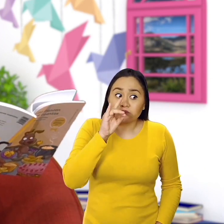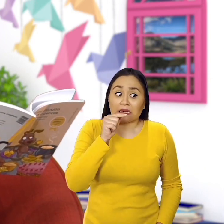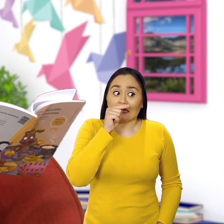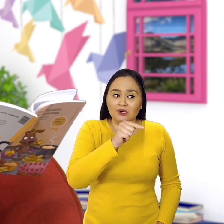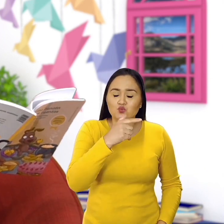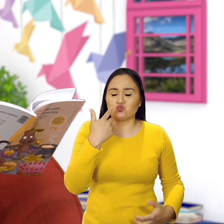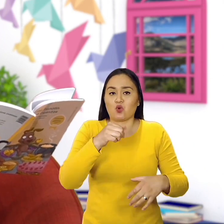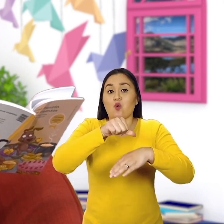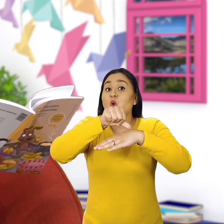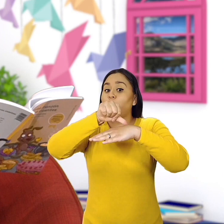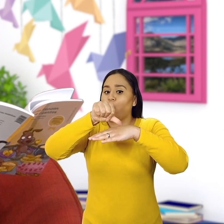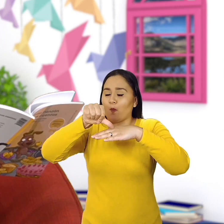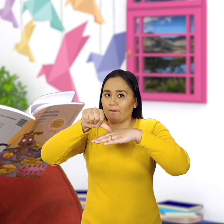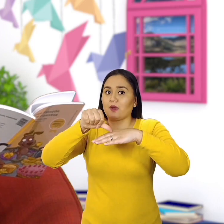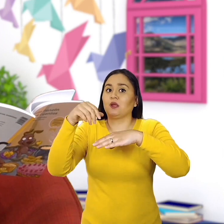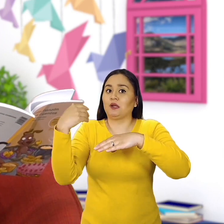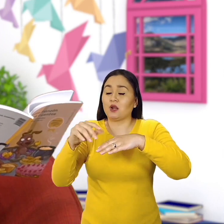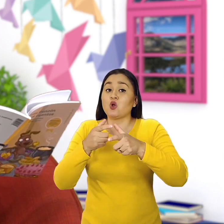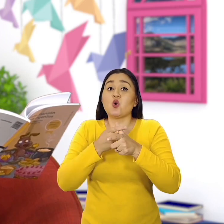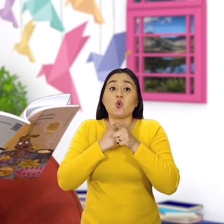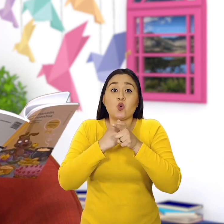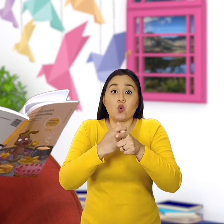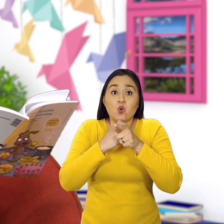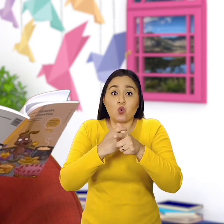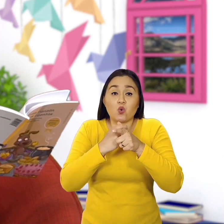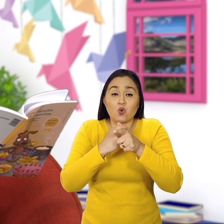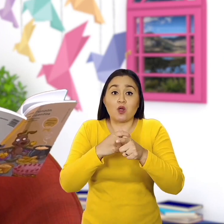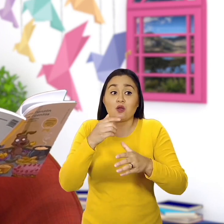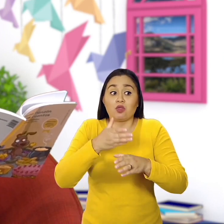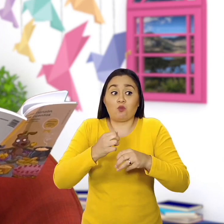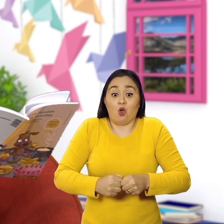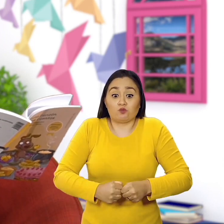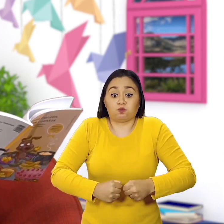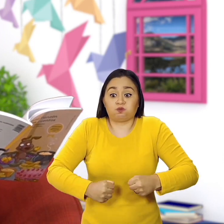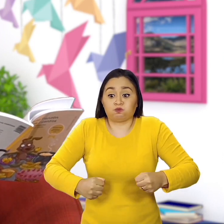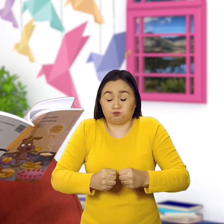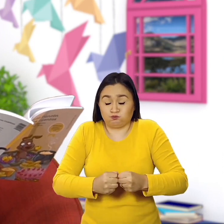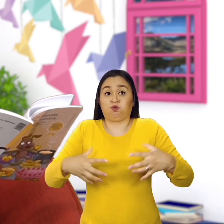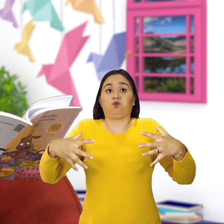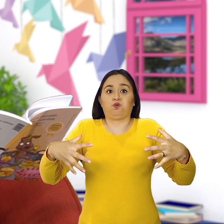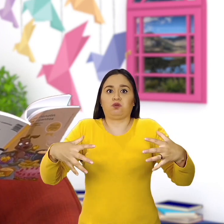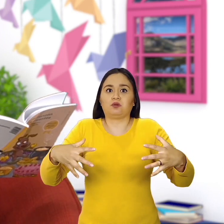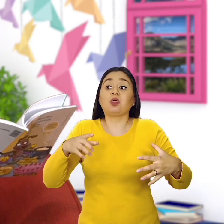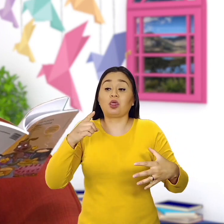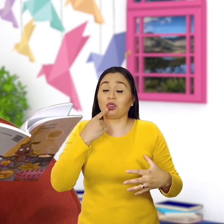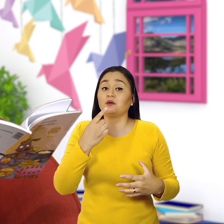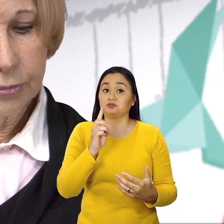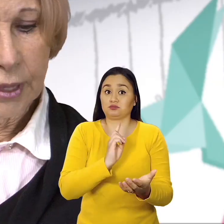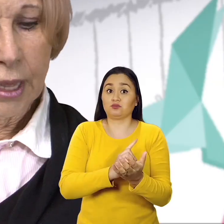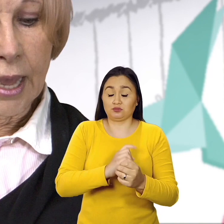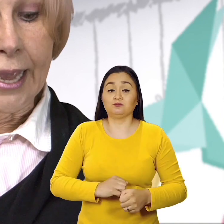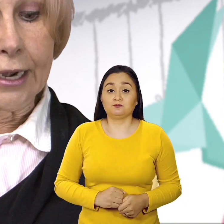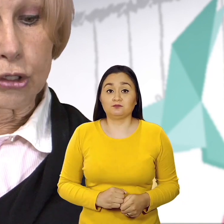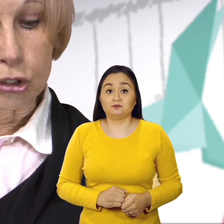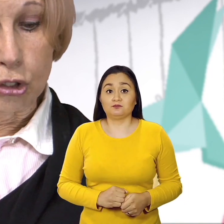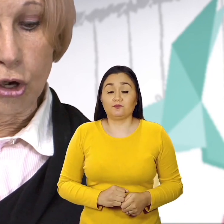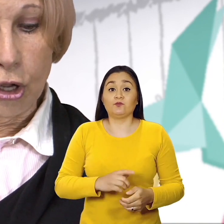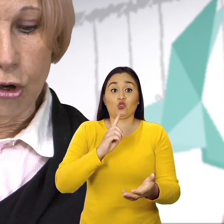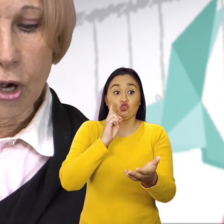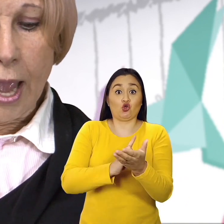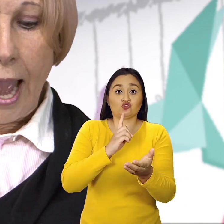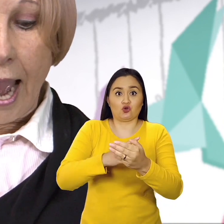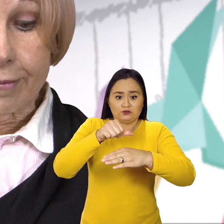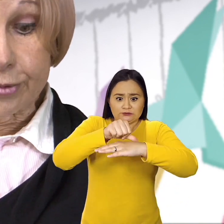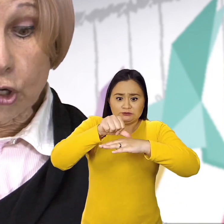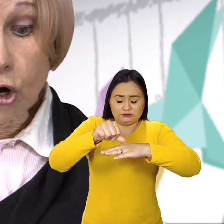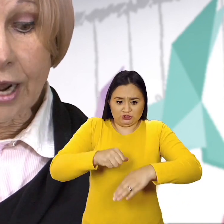Perrito Panzón tenemos que operarlo antes de que reviente, dijo el doctor León. El doctor